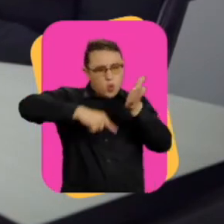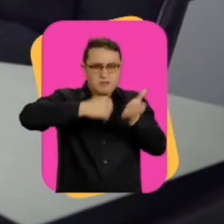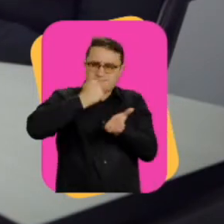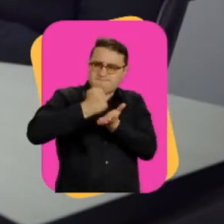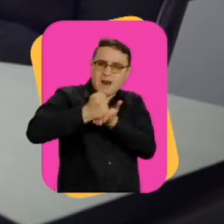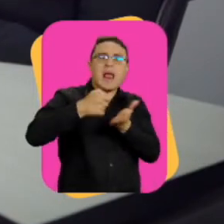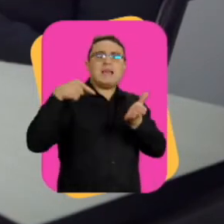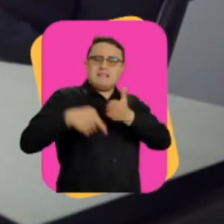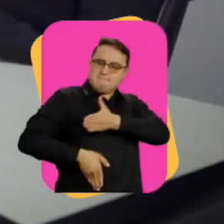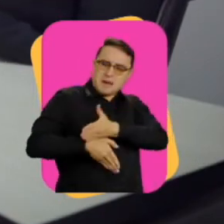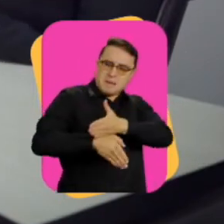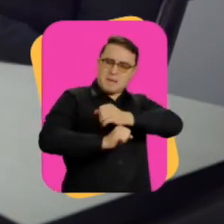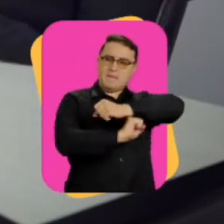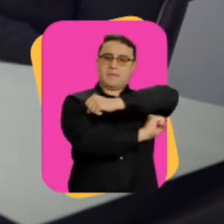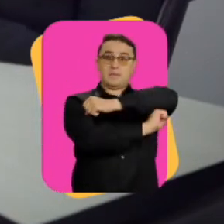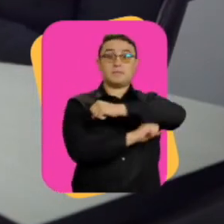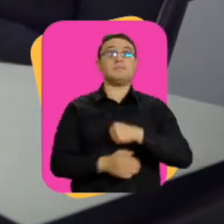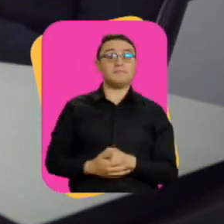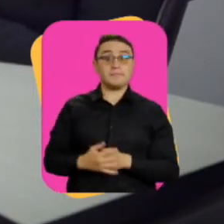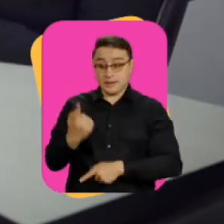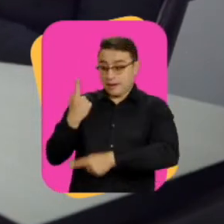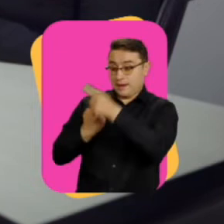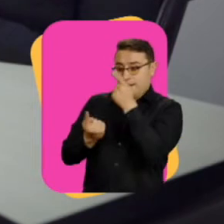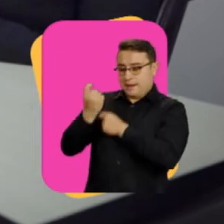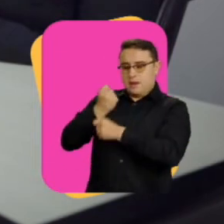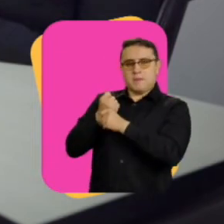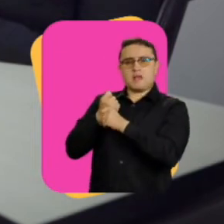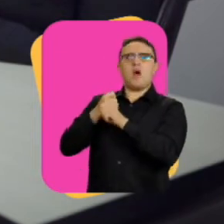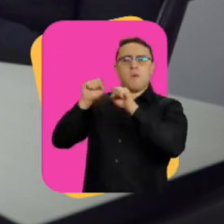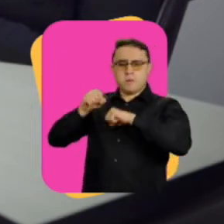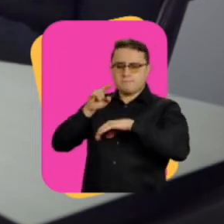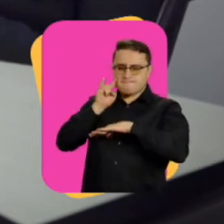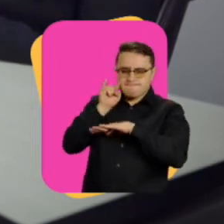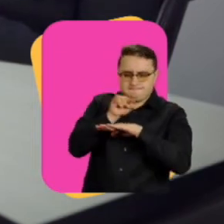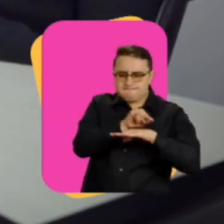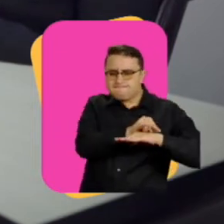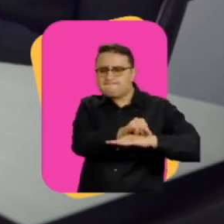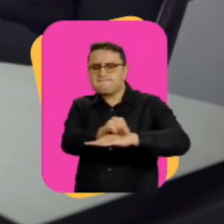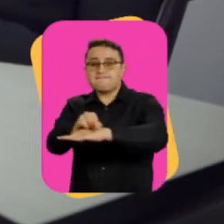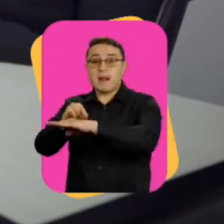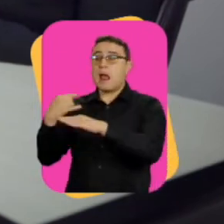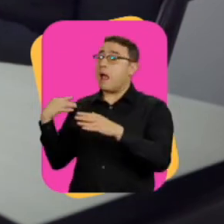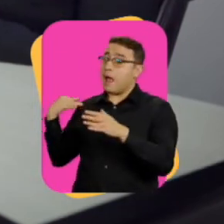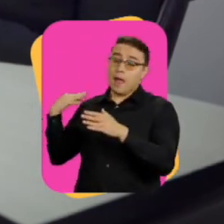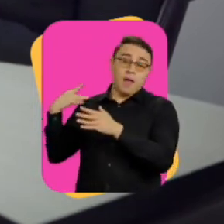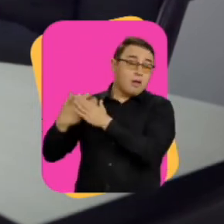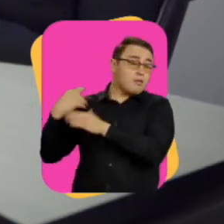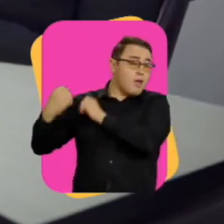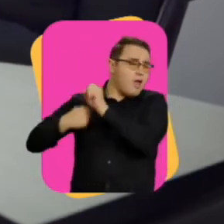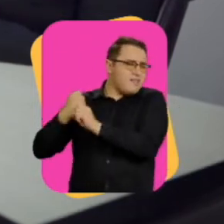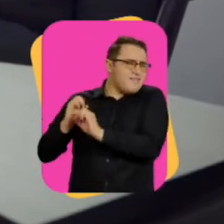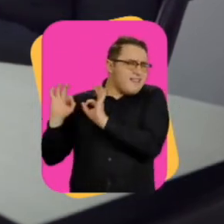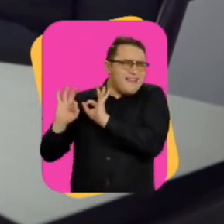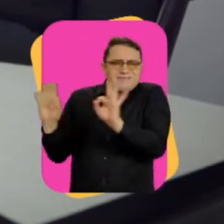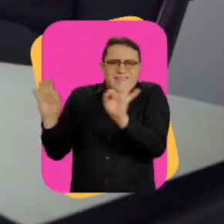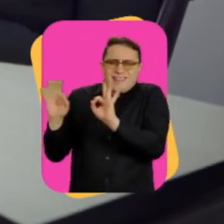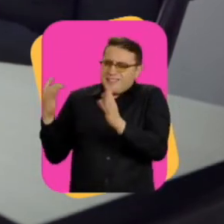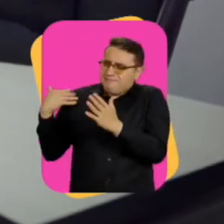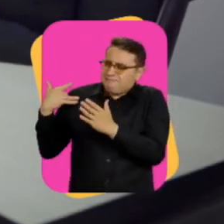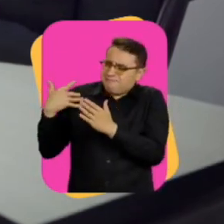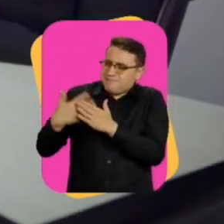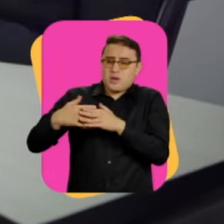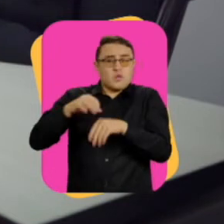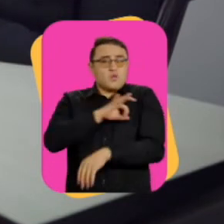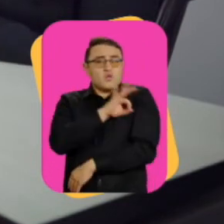entidad. El año pasado logramos hacer una auditoría que no se hacía hace muchos años, bueno, creo que no se había hecho en la